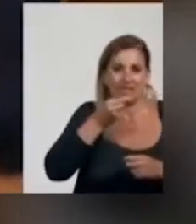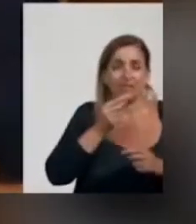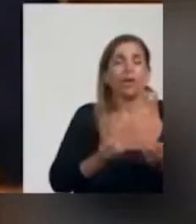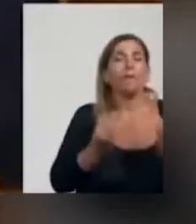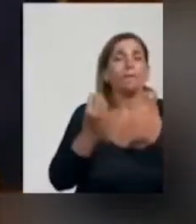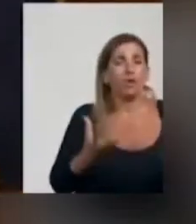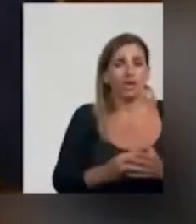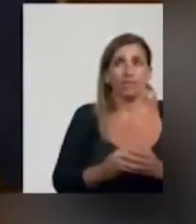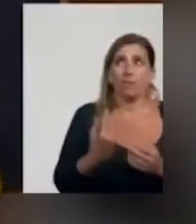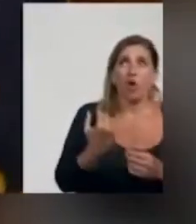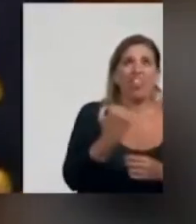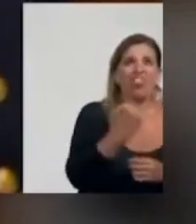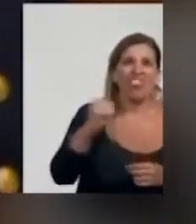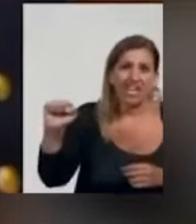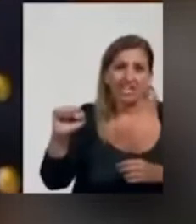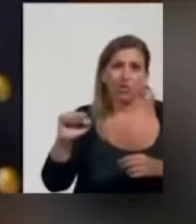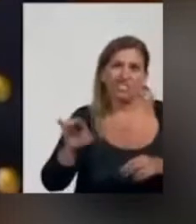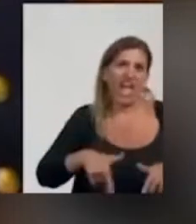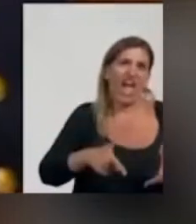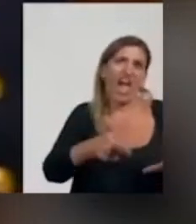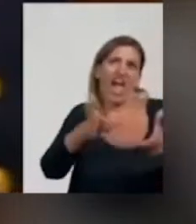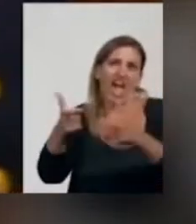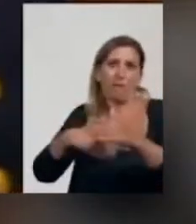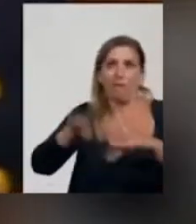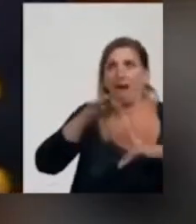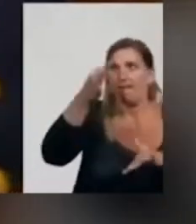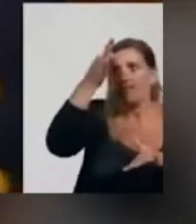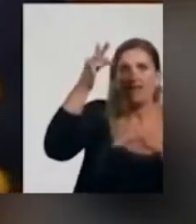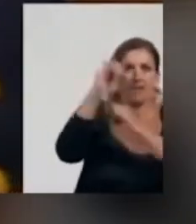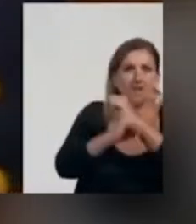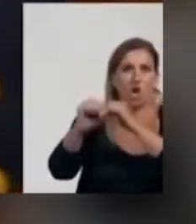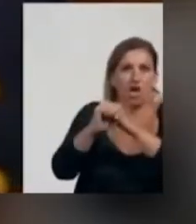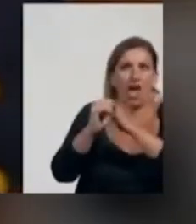Porque la delincuencia está cada vez más armada y cada vez más tecnificada.